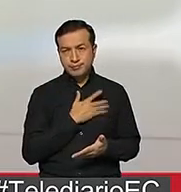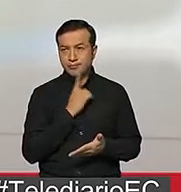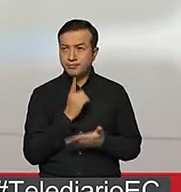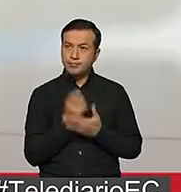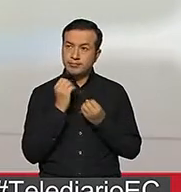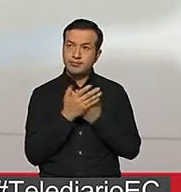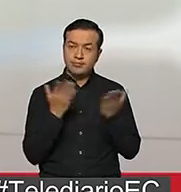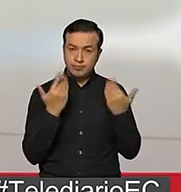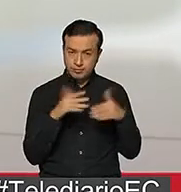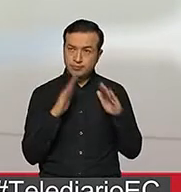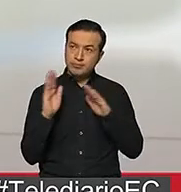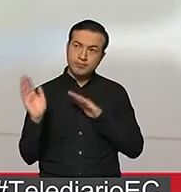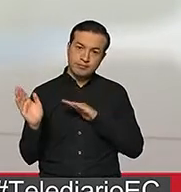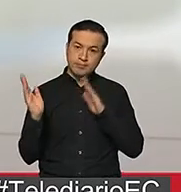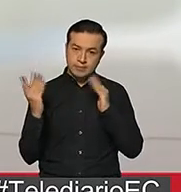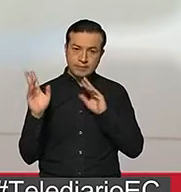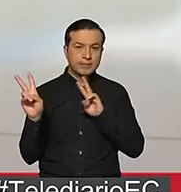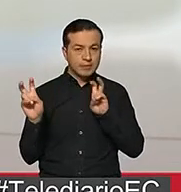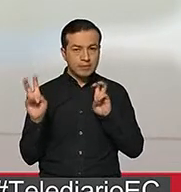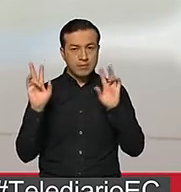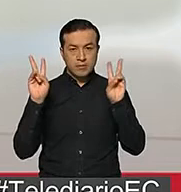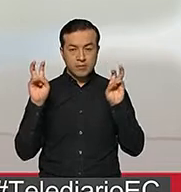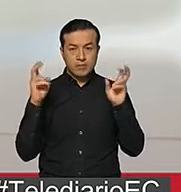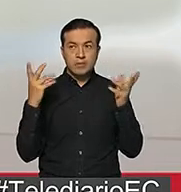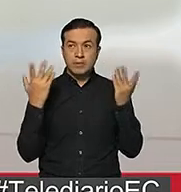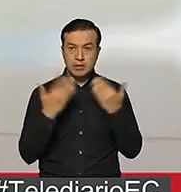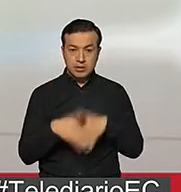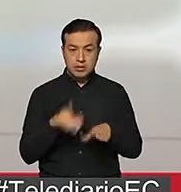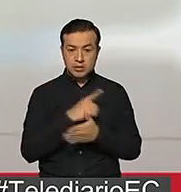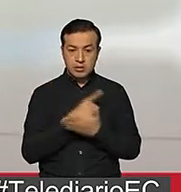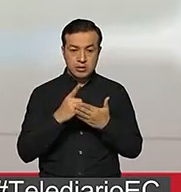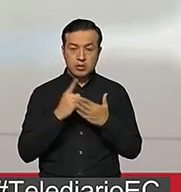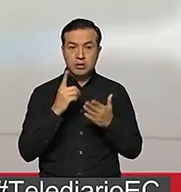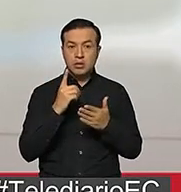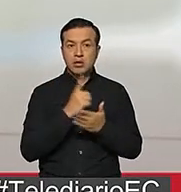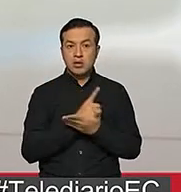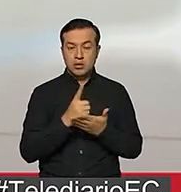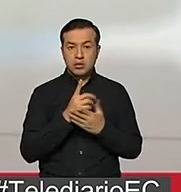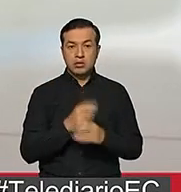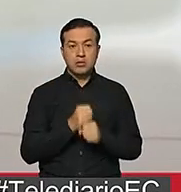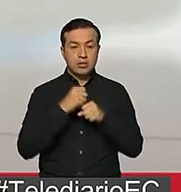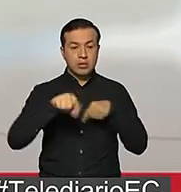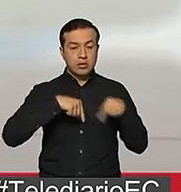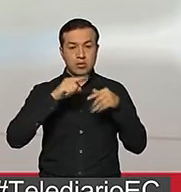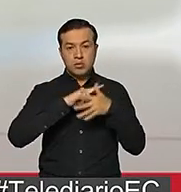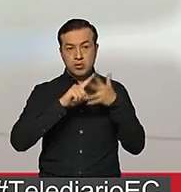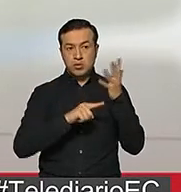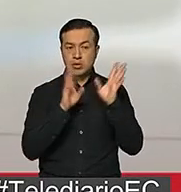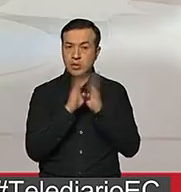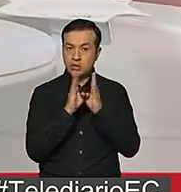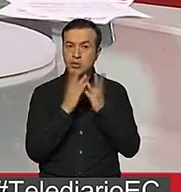en lo que nos convoca hoy que es el el cierre de la semana de la seguridad vial tuvimos una serie de eventos